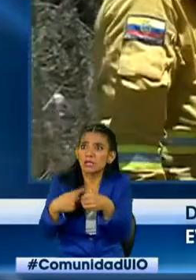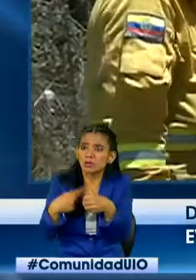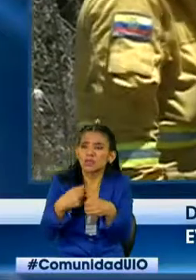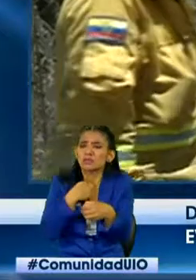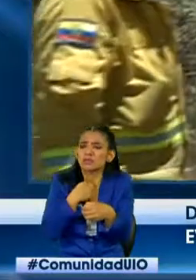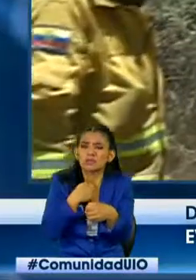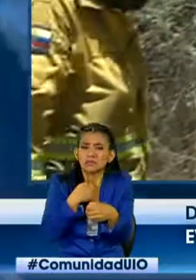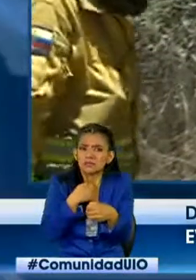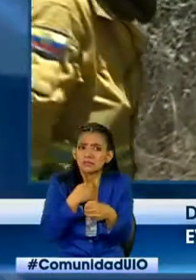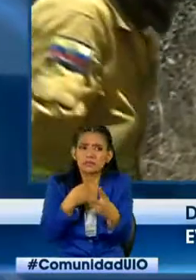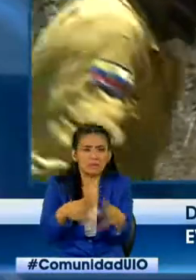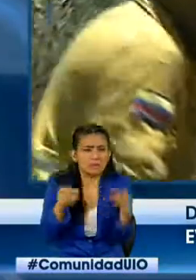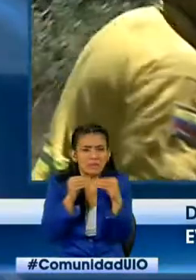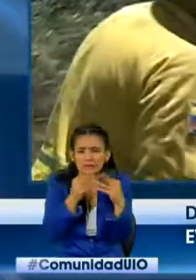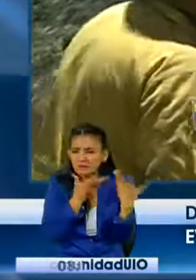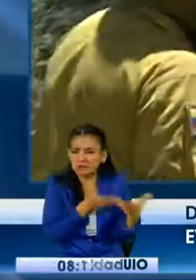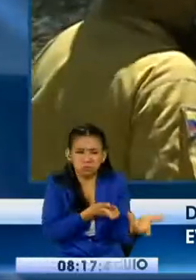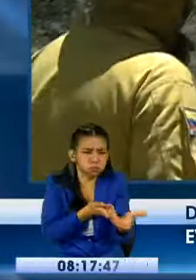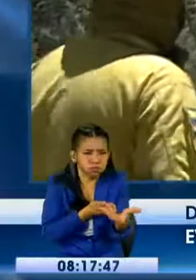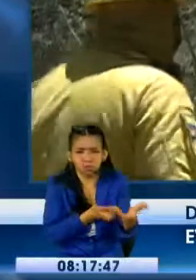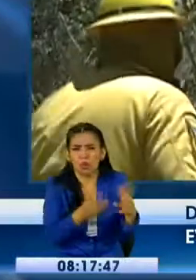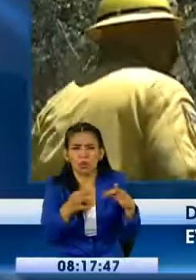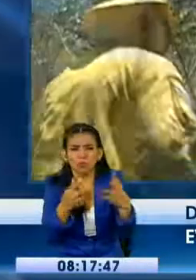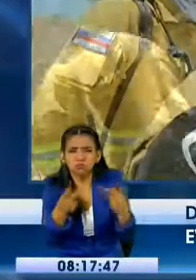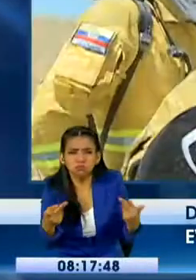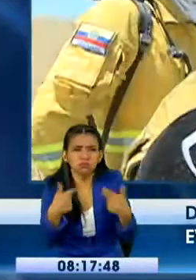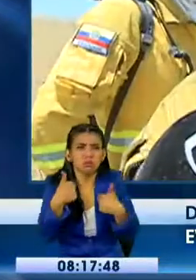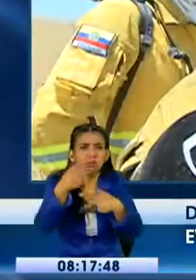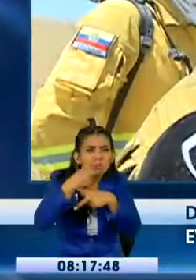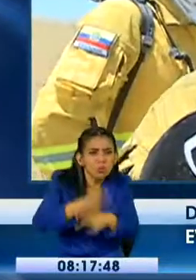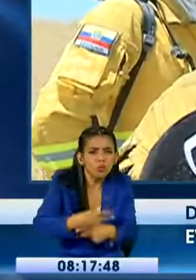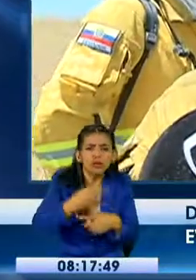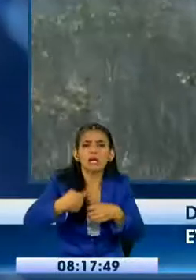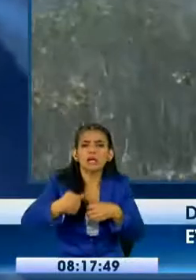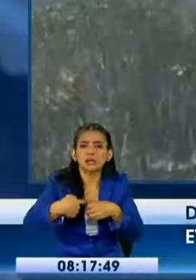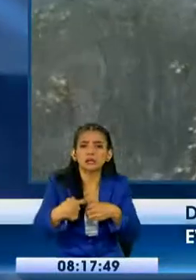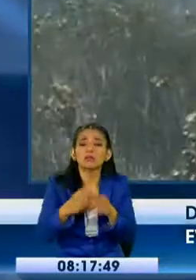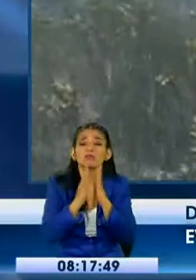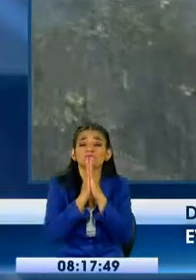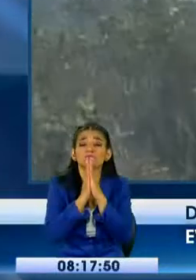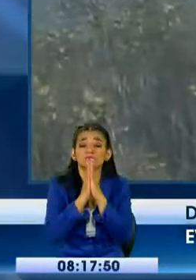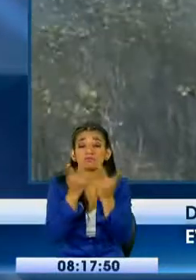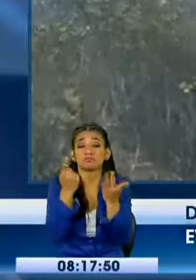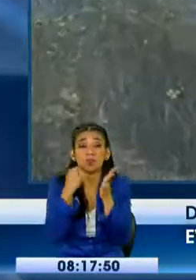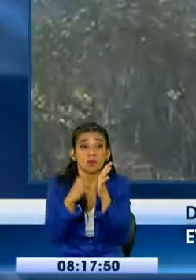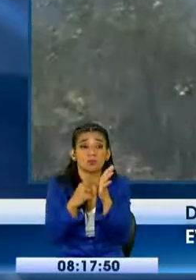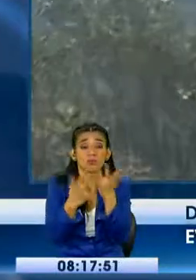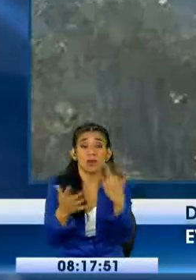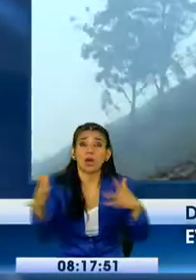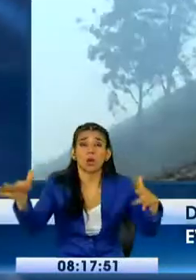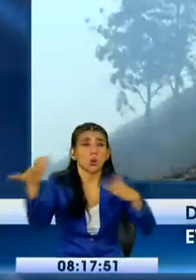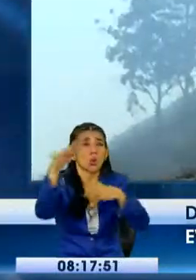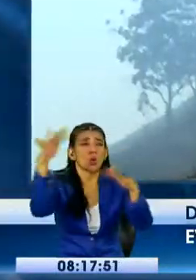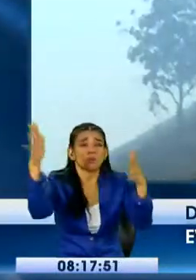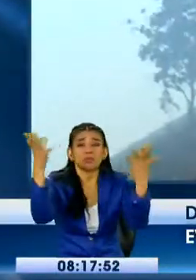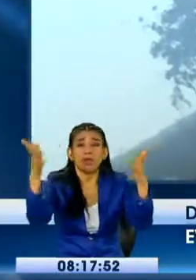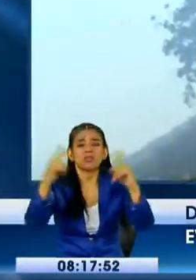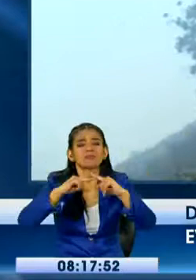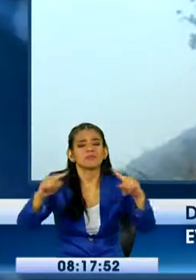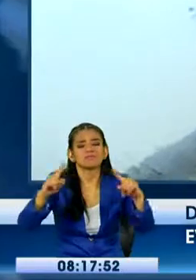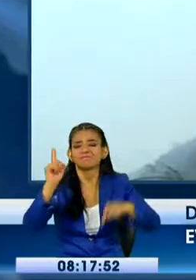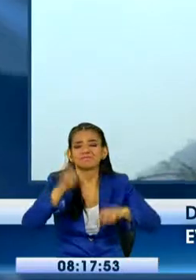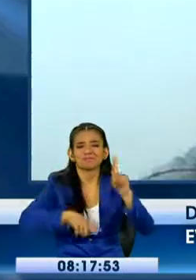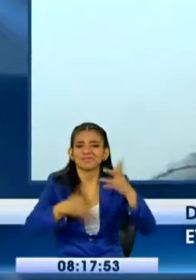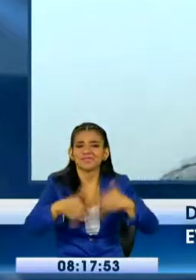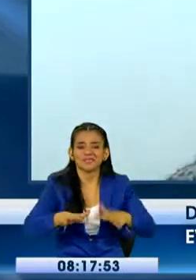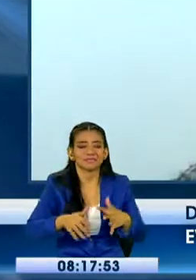afectada. Nosotros tratamos de hacer todo lo posible por proteger a la ciudad y quisiéramos poner algo para que el humo no salga, pero esto nos imposibilita a